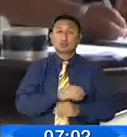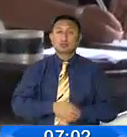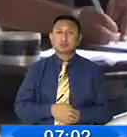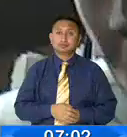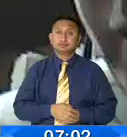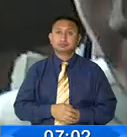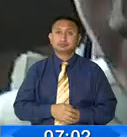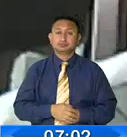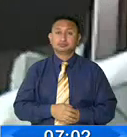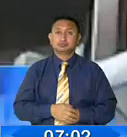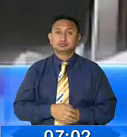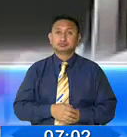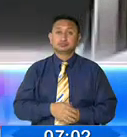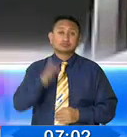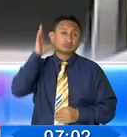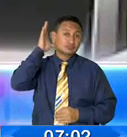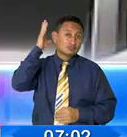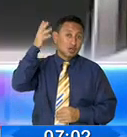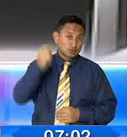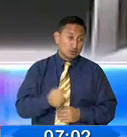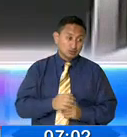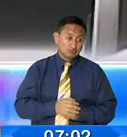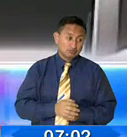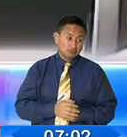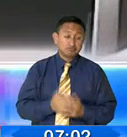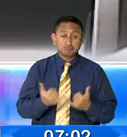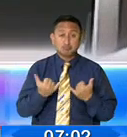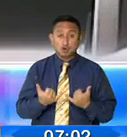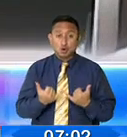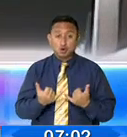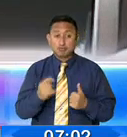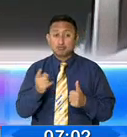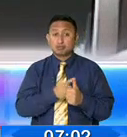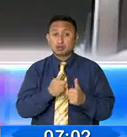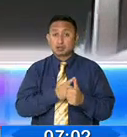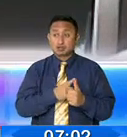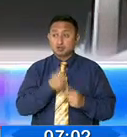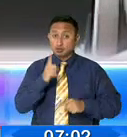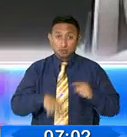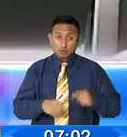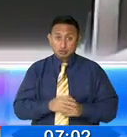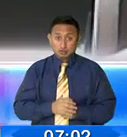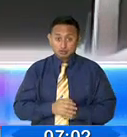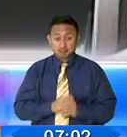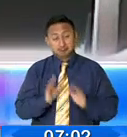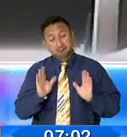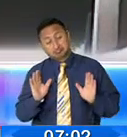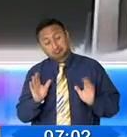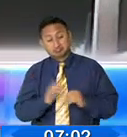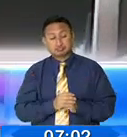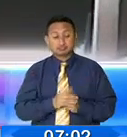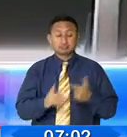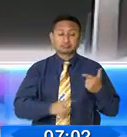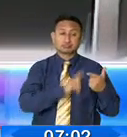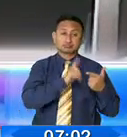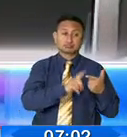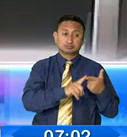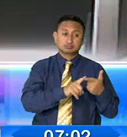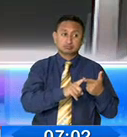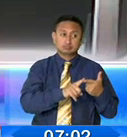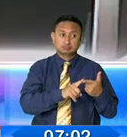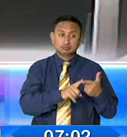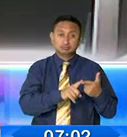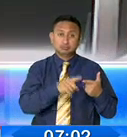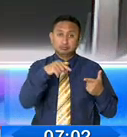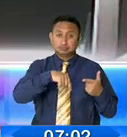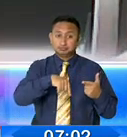En Azuay, les decían, bueno, hoy la primera opción no pudimos llegar, no gana Lazo, pero la segunda bien posicionada es la